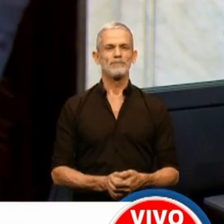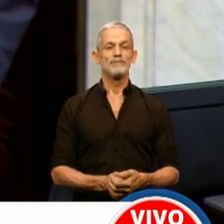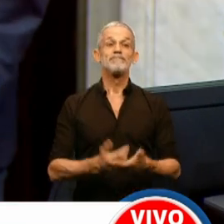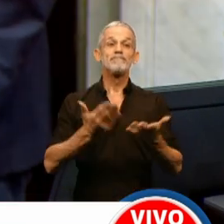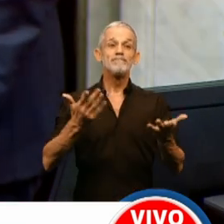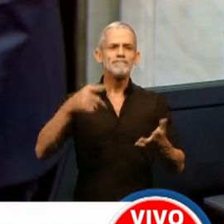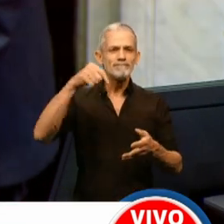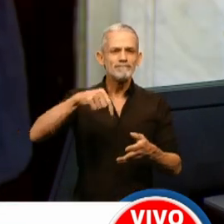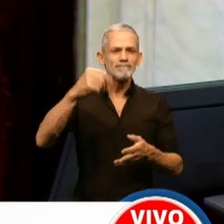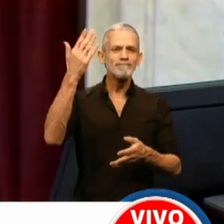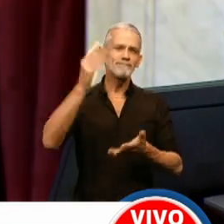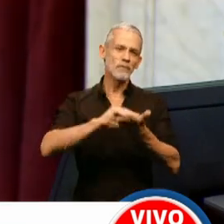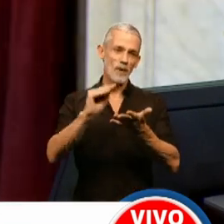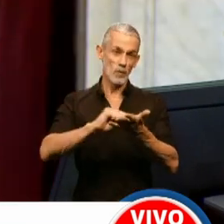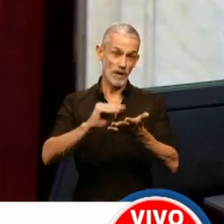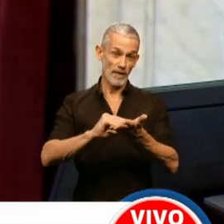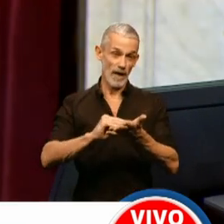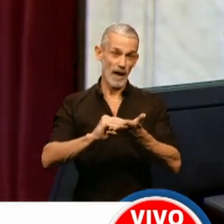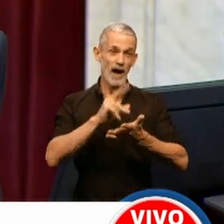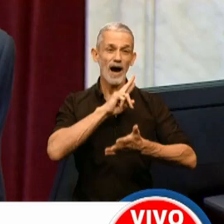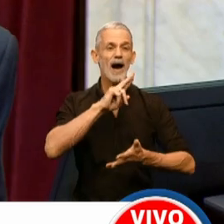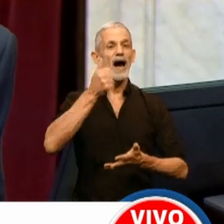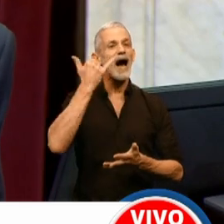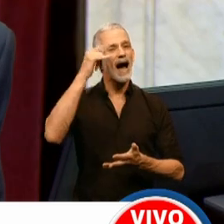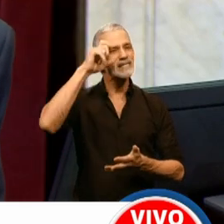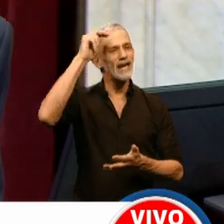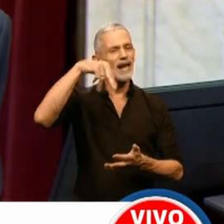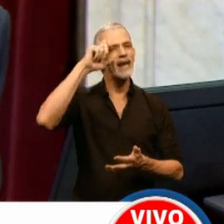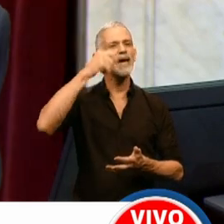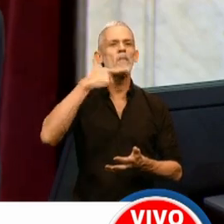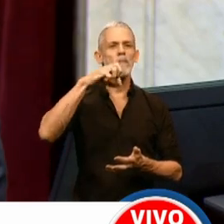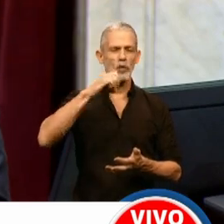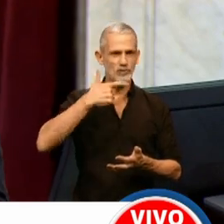tiene la palabra la diputada chilena expósito